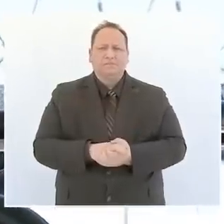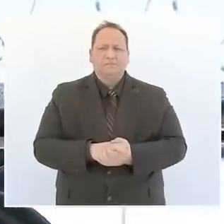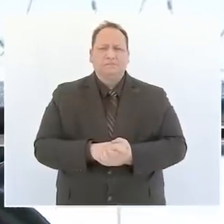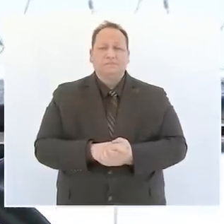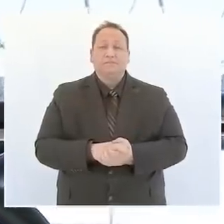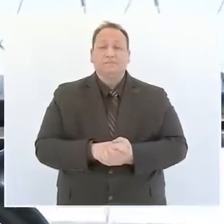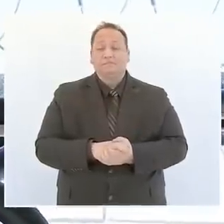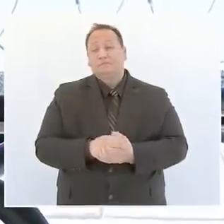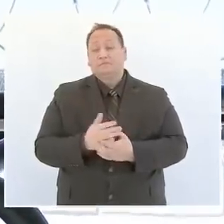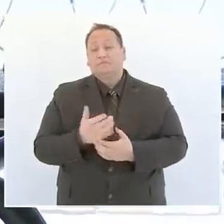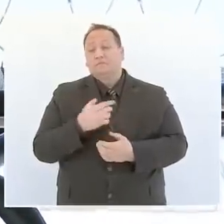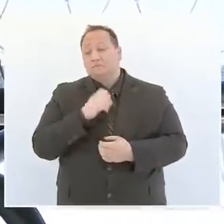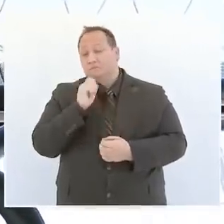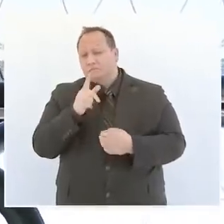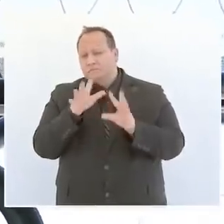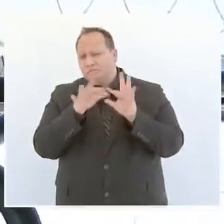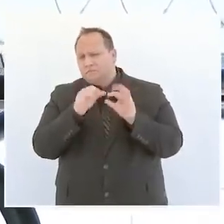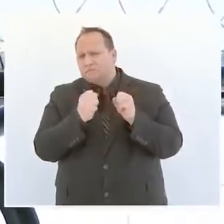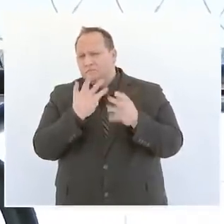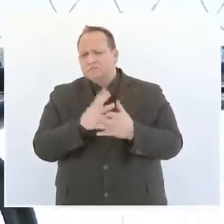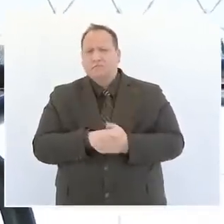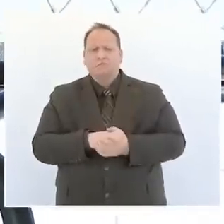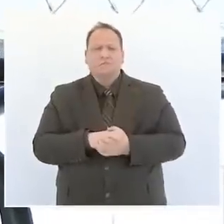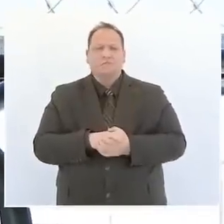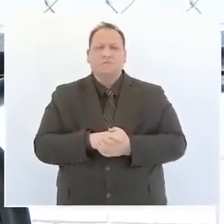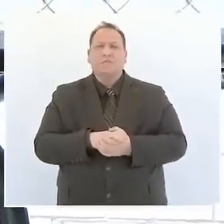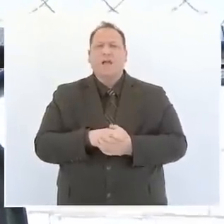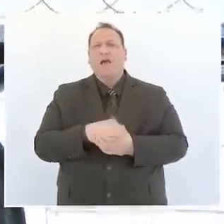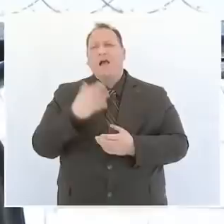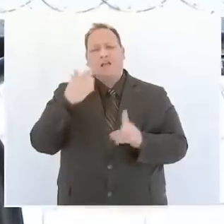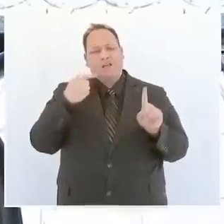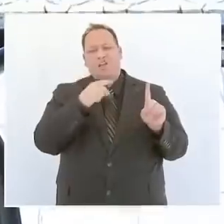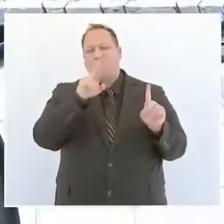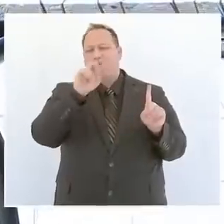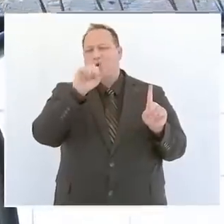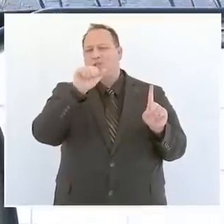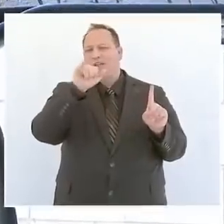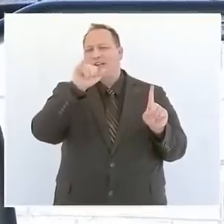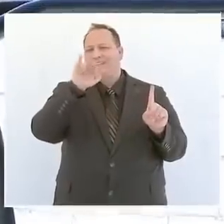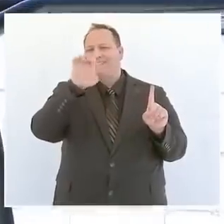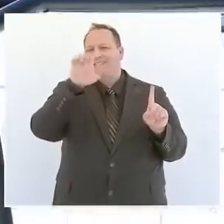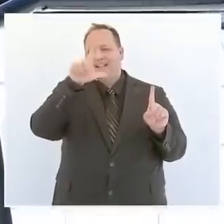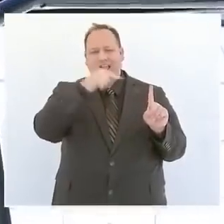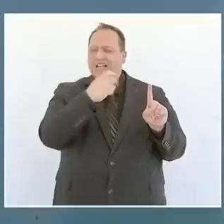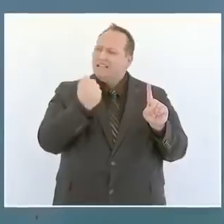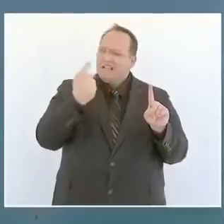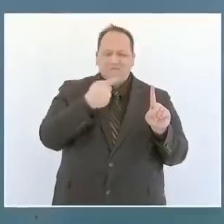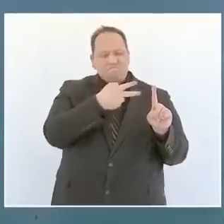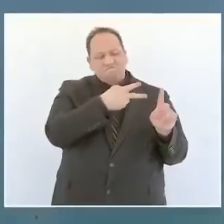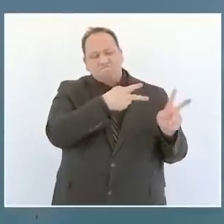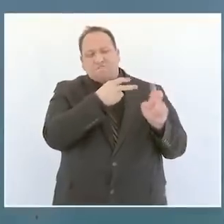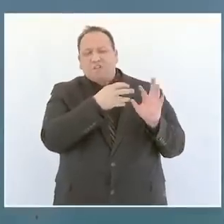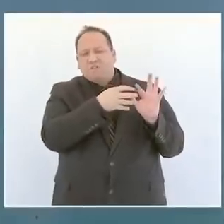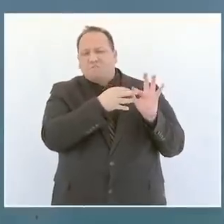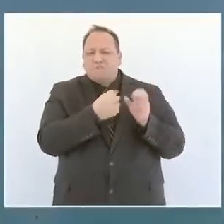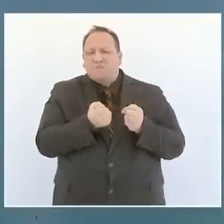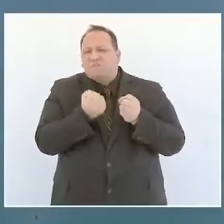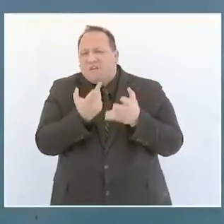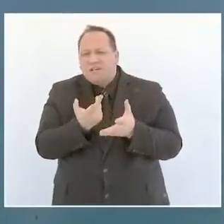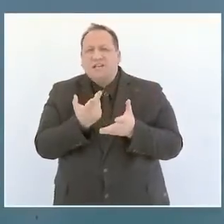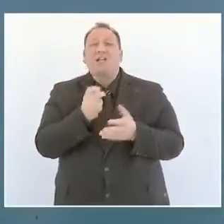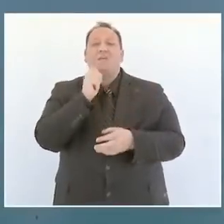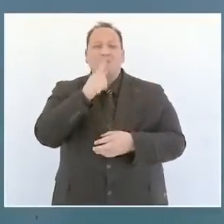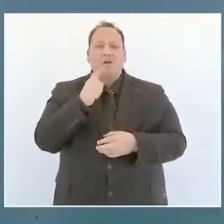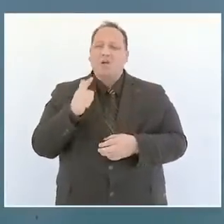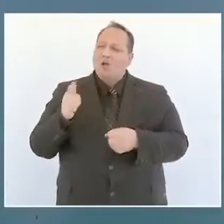y suscribo el discurso de Rosa Isela y también yo agradezco